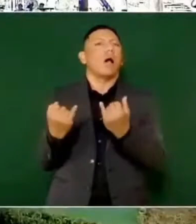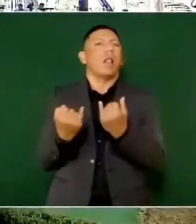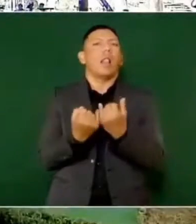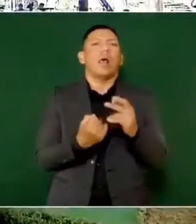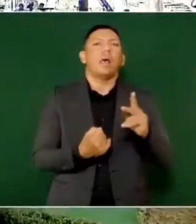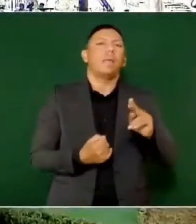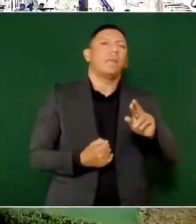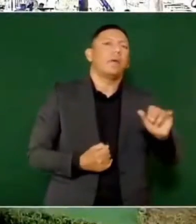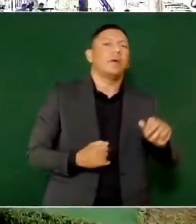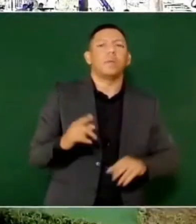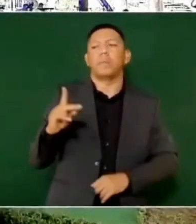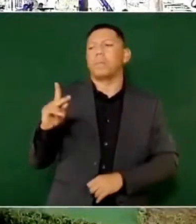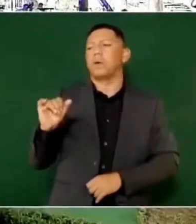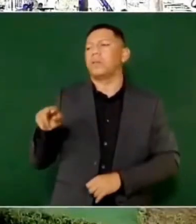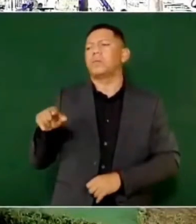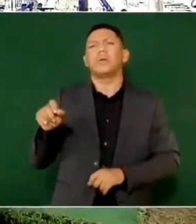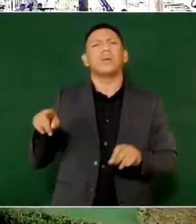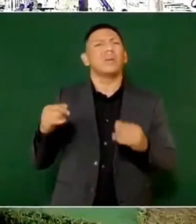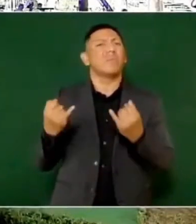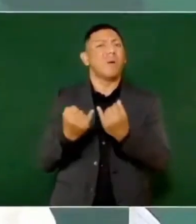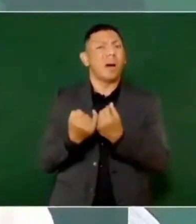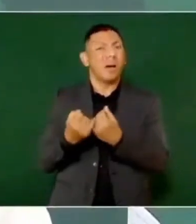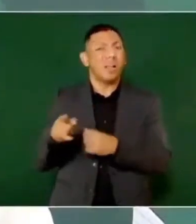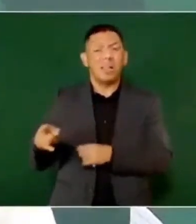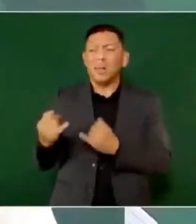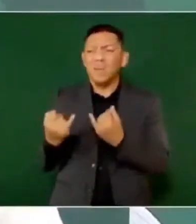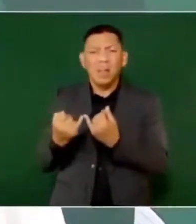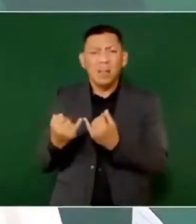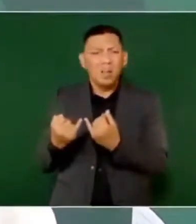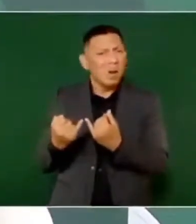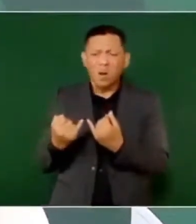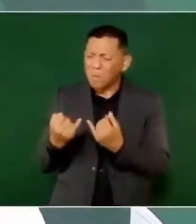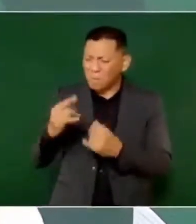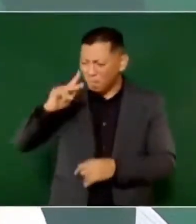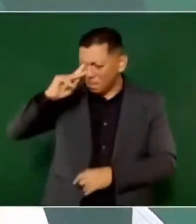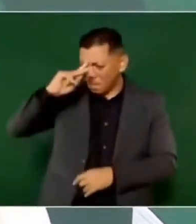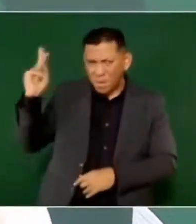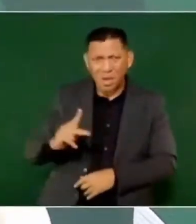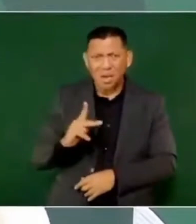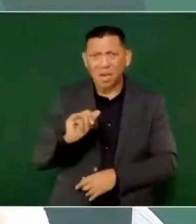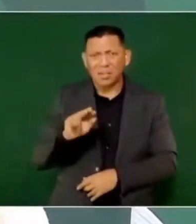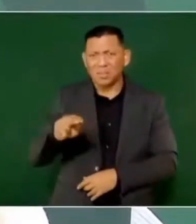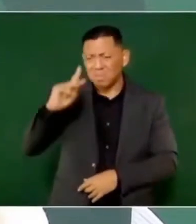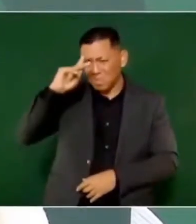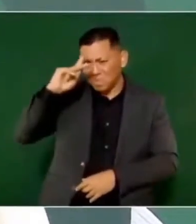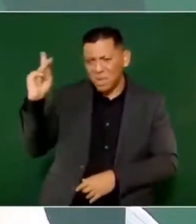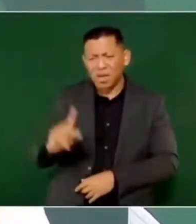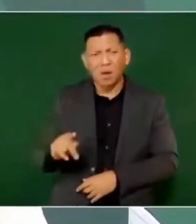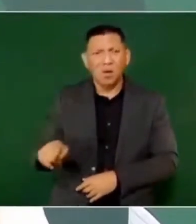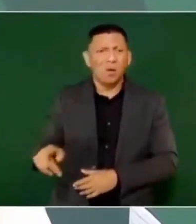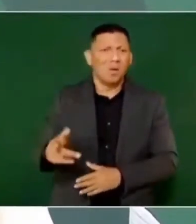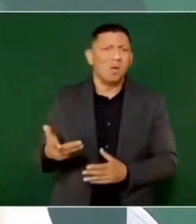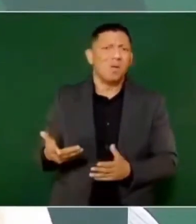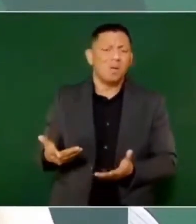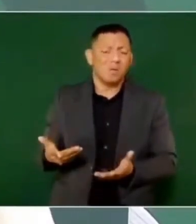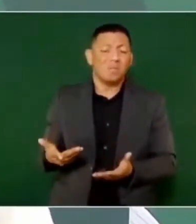es más de lo mismo, es peor, o fue peor lo que hicieron. Y a lo mejor sí,